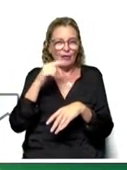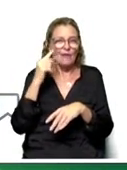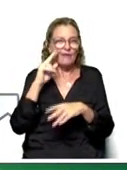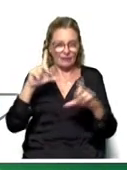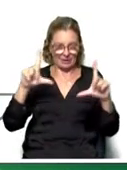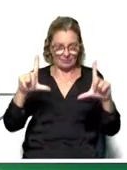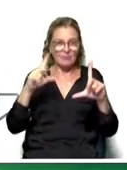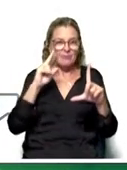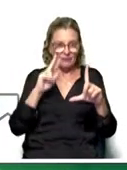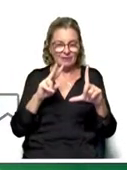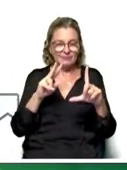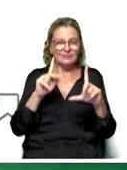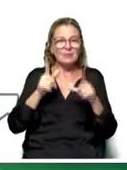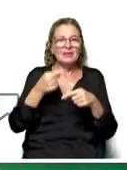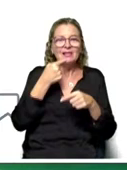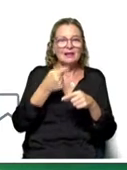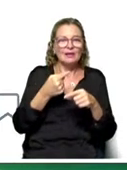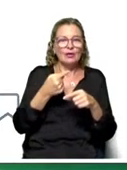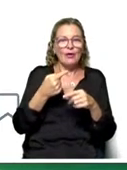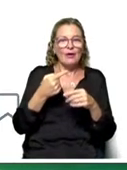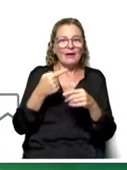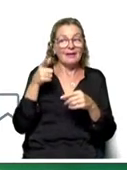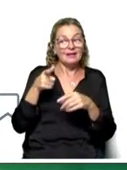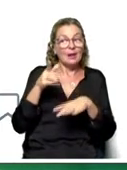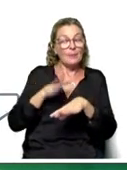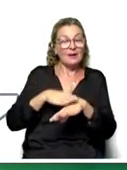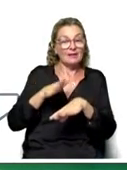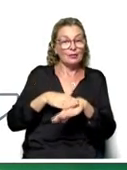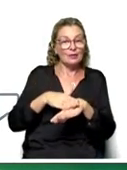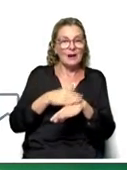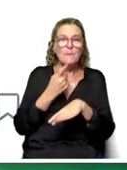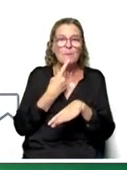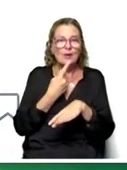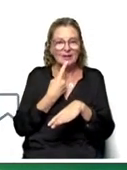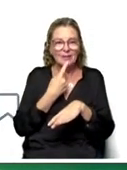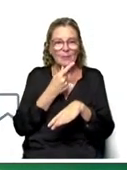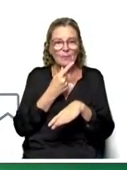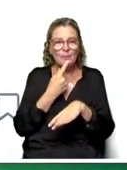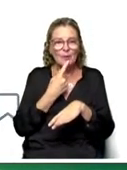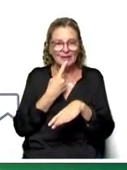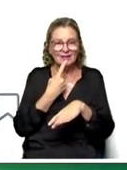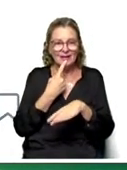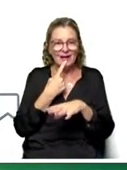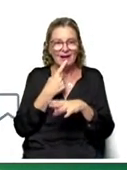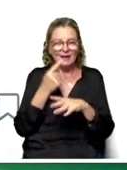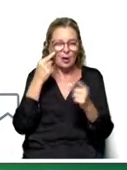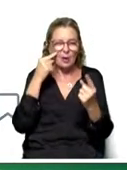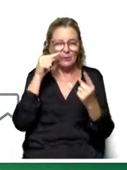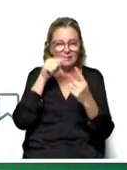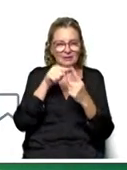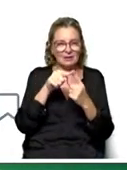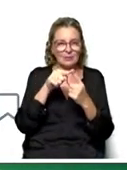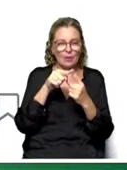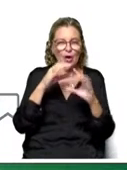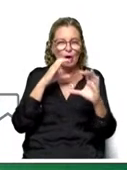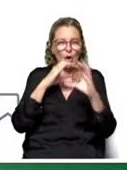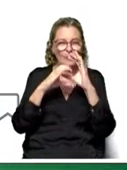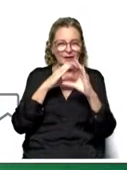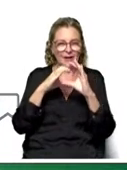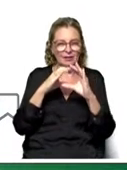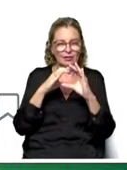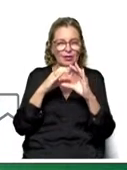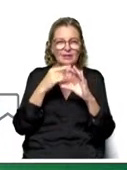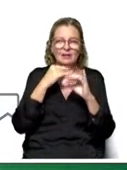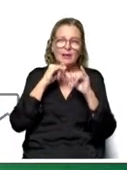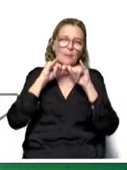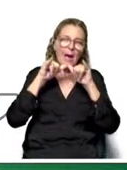También escribió que detrás de estas operaciones hay consultores políticos y que el objetivo de estas operaciones es comunicacional. Es